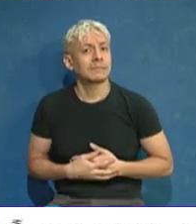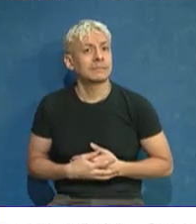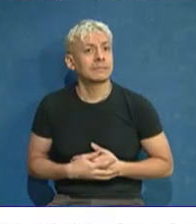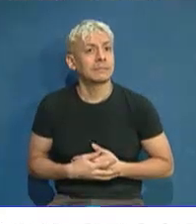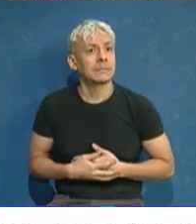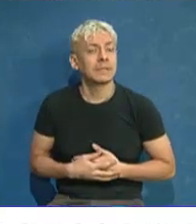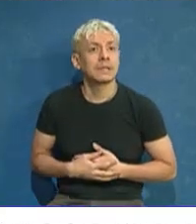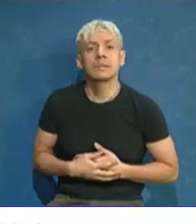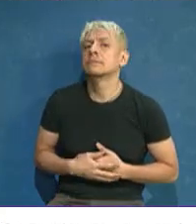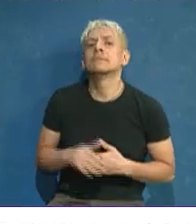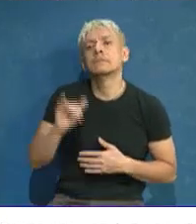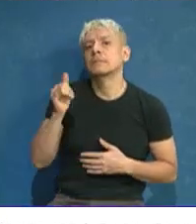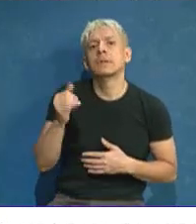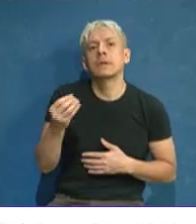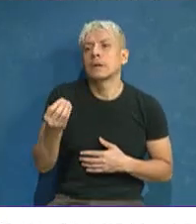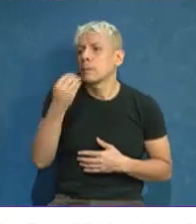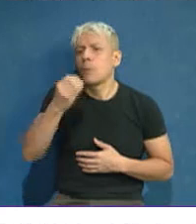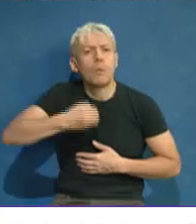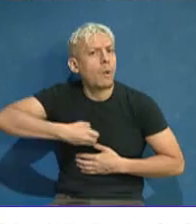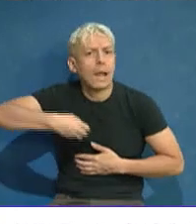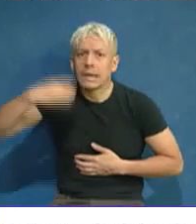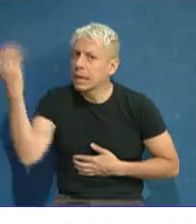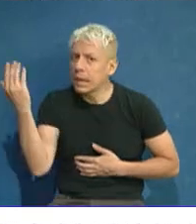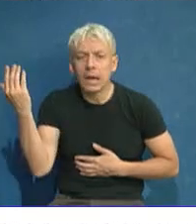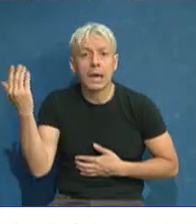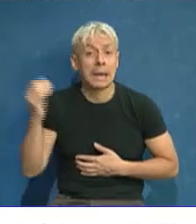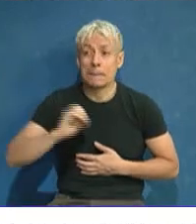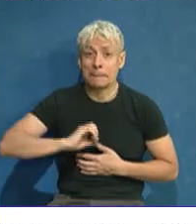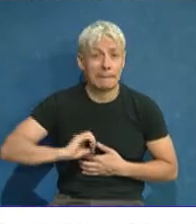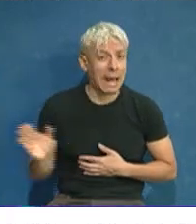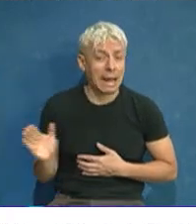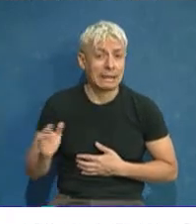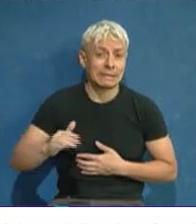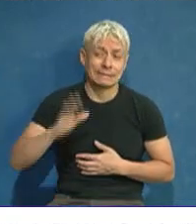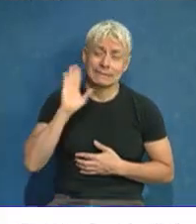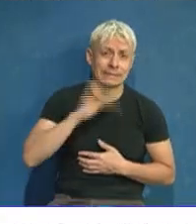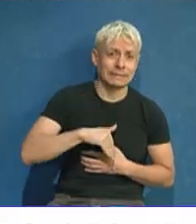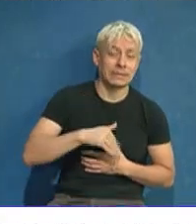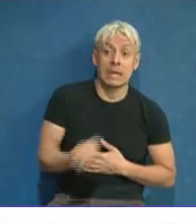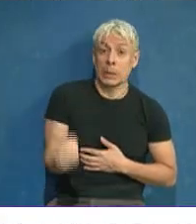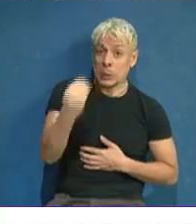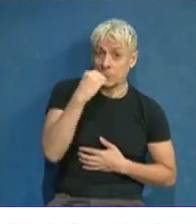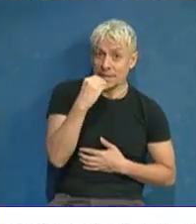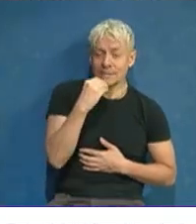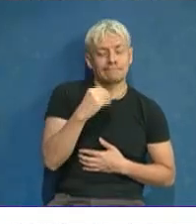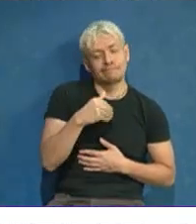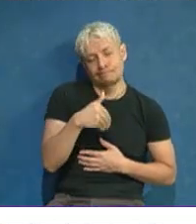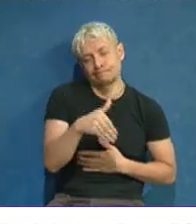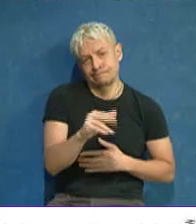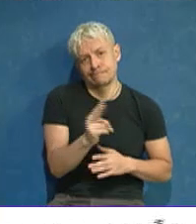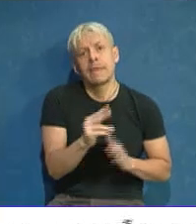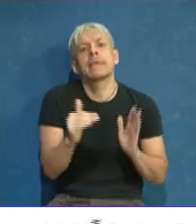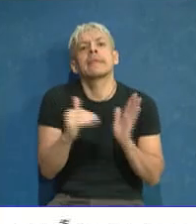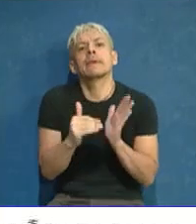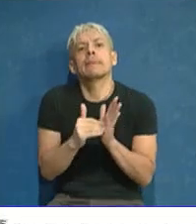cualquier intoxicación alimentaria puede terminar de la peor manera en función de cuál ha sido el microorganismo